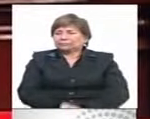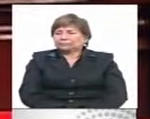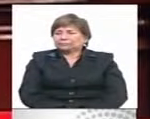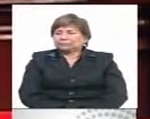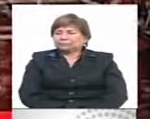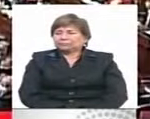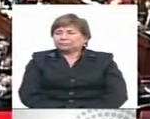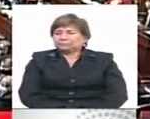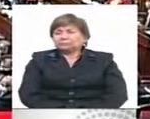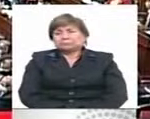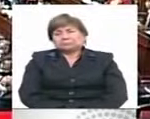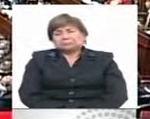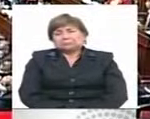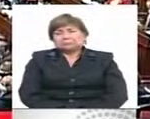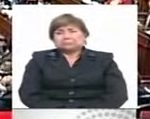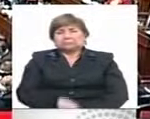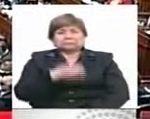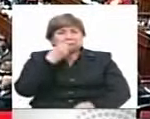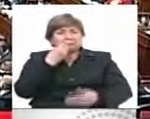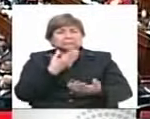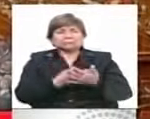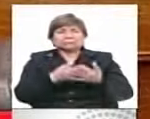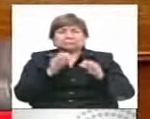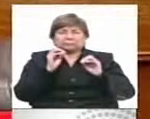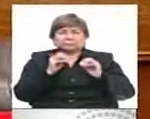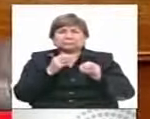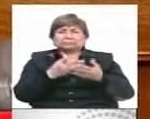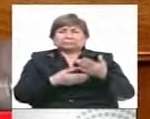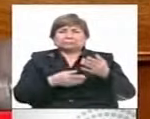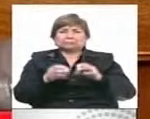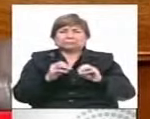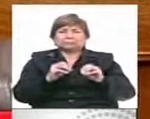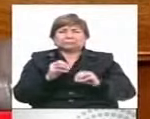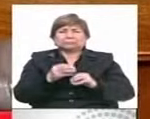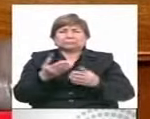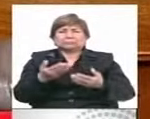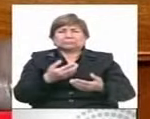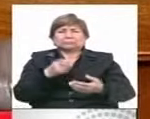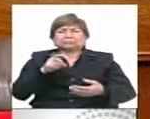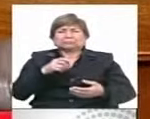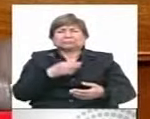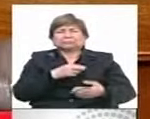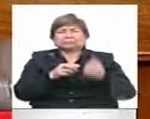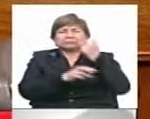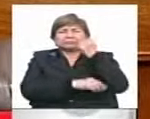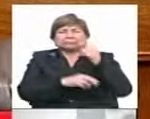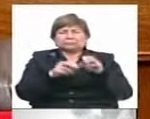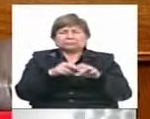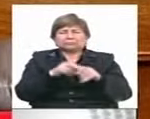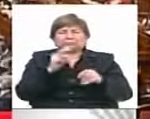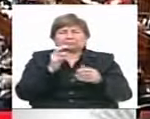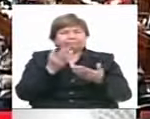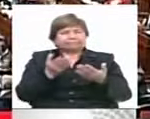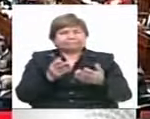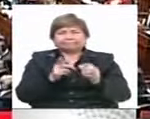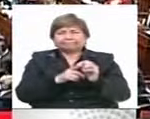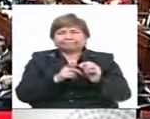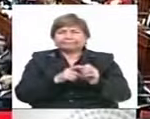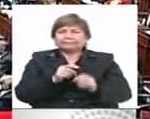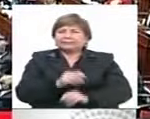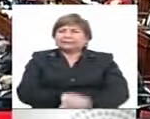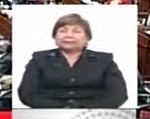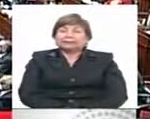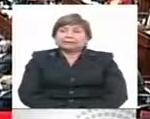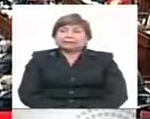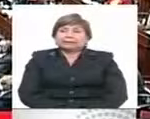retire la palabra. Porque estoy haciendo mención, estoy haciendo referencia a la necesidad del país. Por favor, retire la palabra.